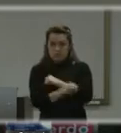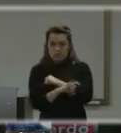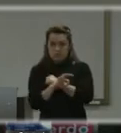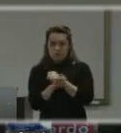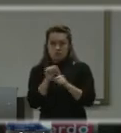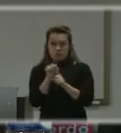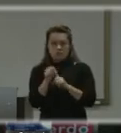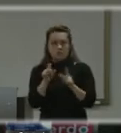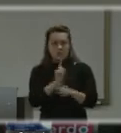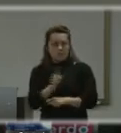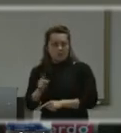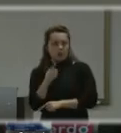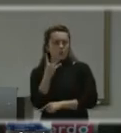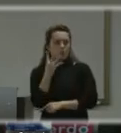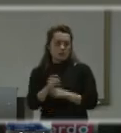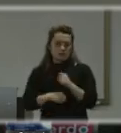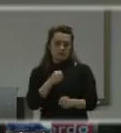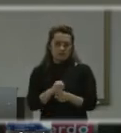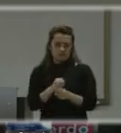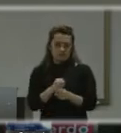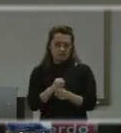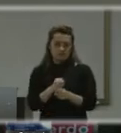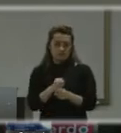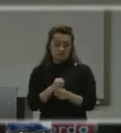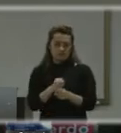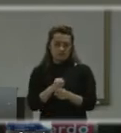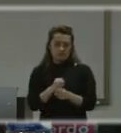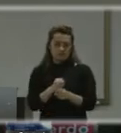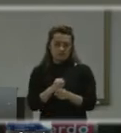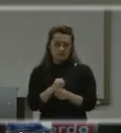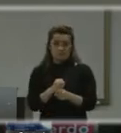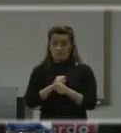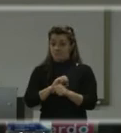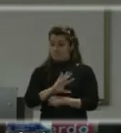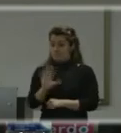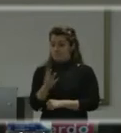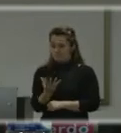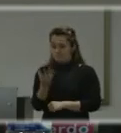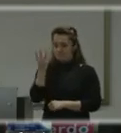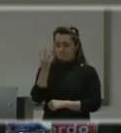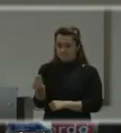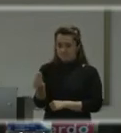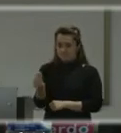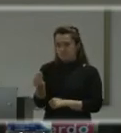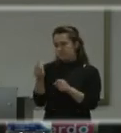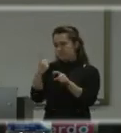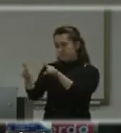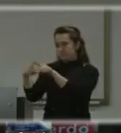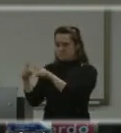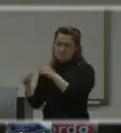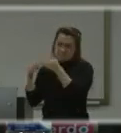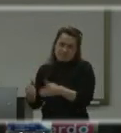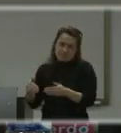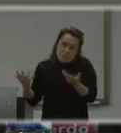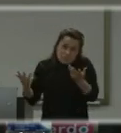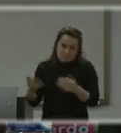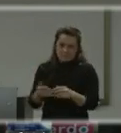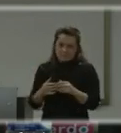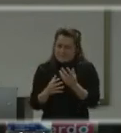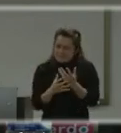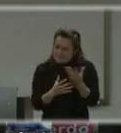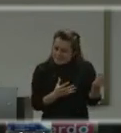en el grupo alrededor de los 40 años. Y finalmente, con respecto a las demás, digamos, esto, hacemos esta